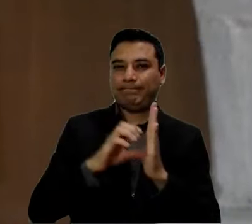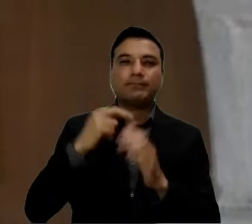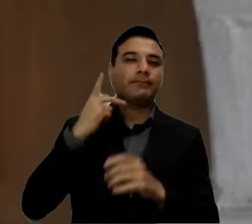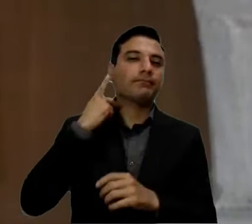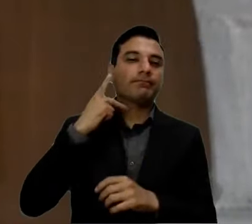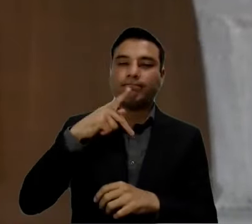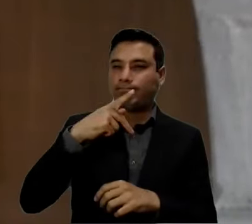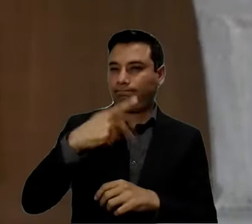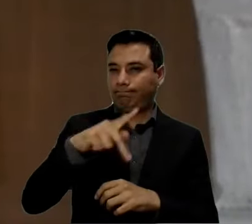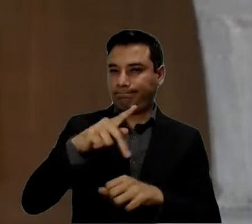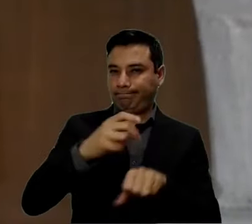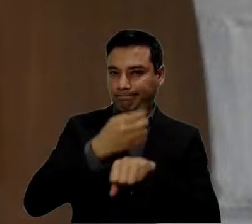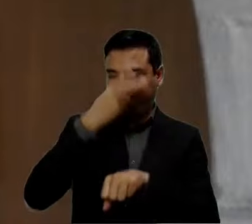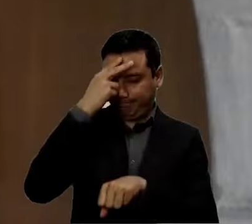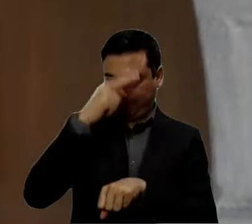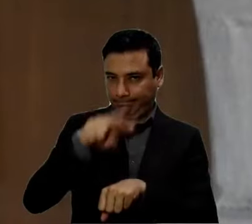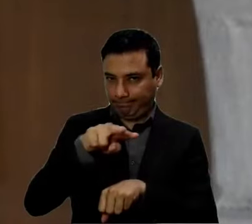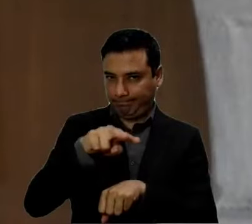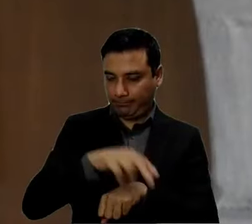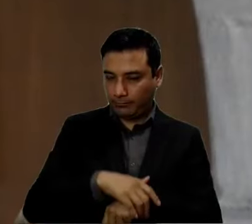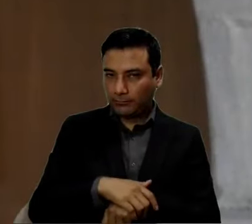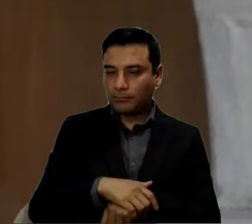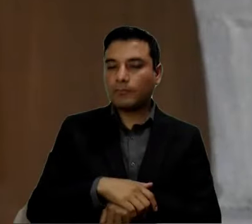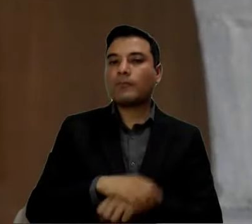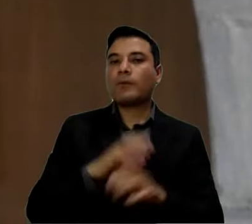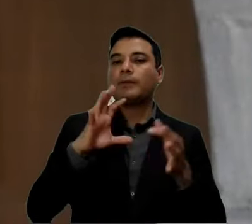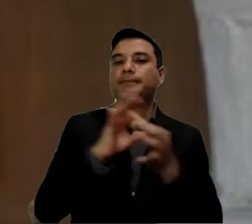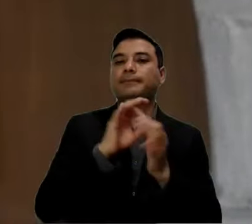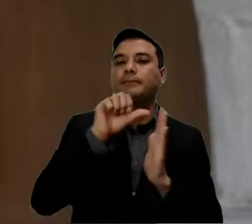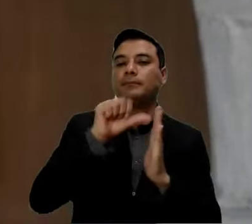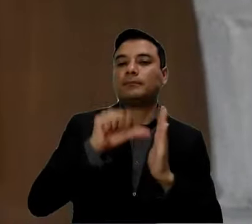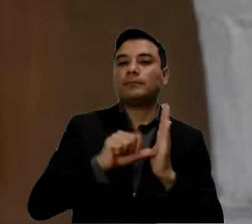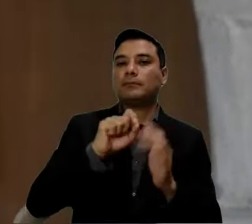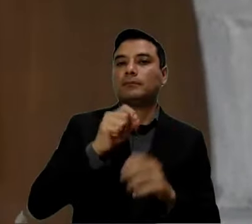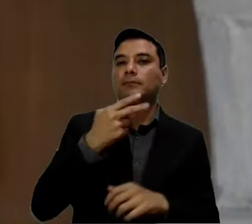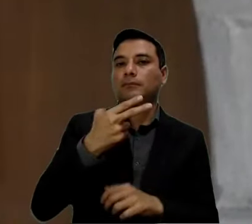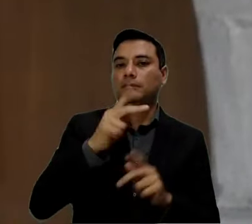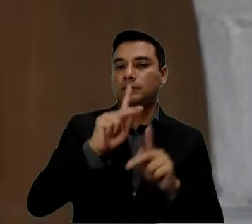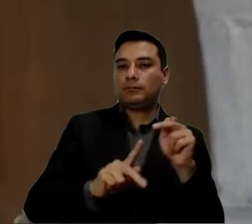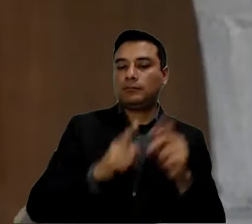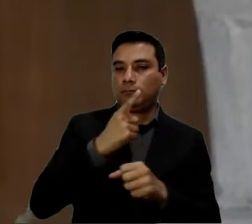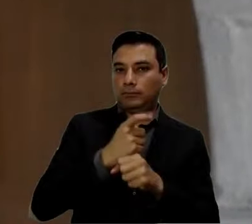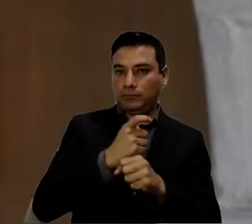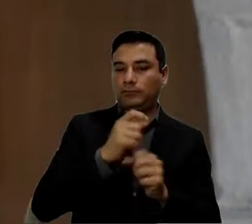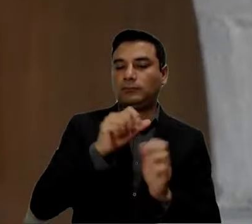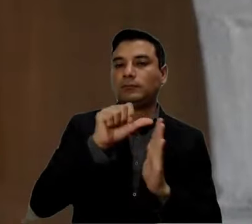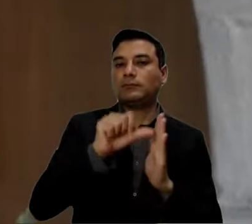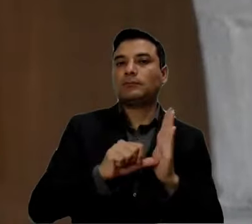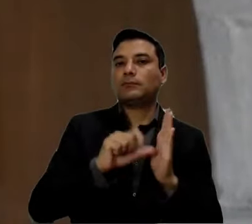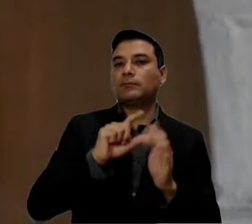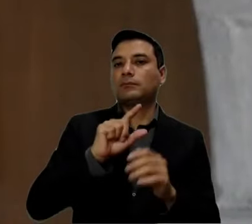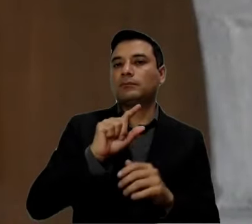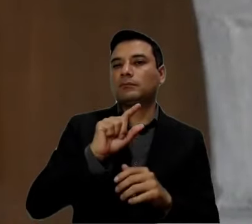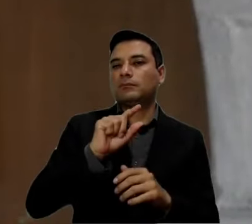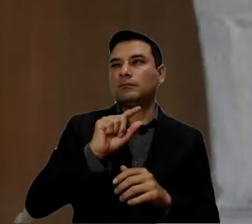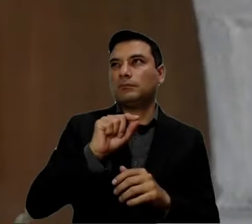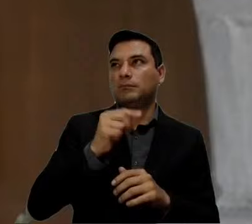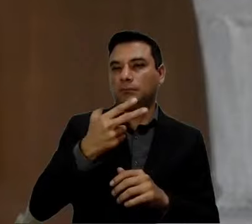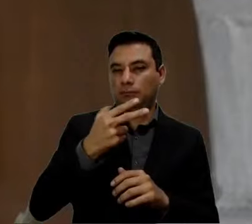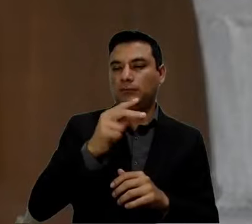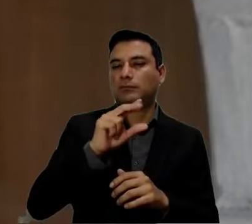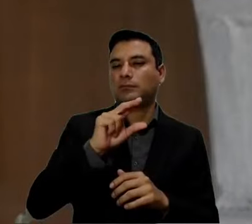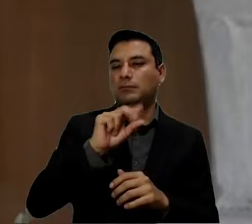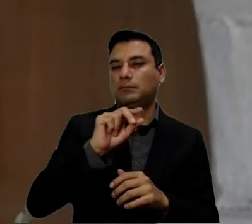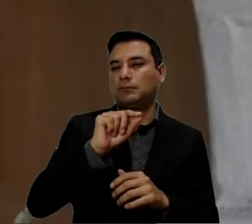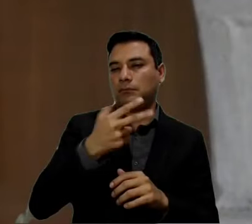Libre y Soberano de México, 28, fracción primera y 38, fracción primera y segunda, 79 y 81 de la Ley Orgánica del